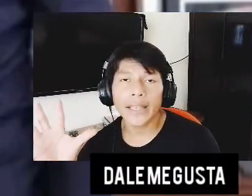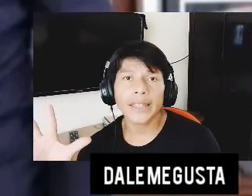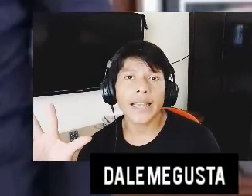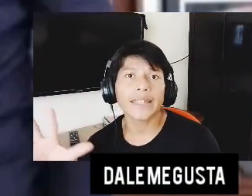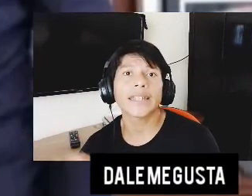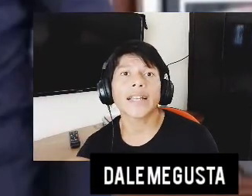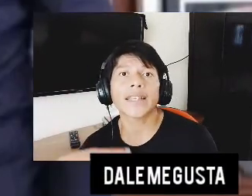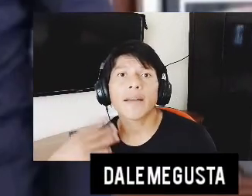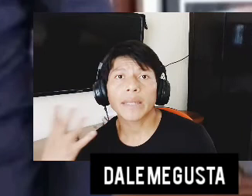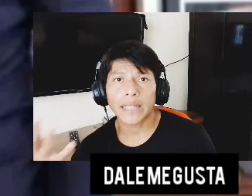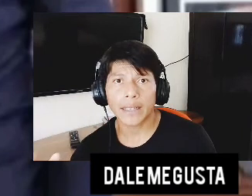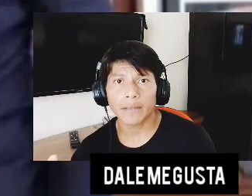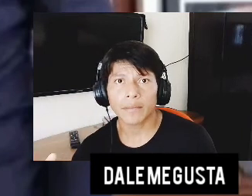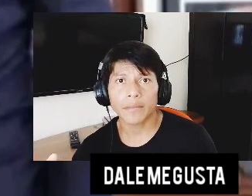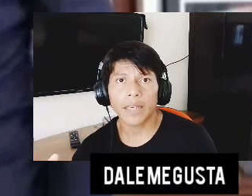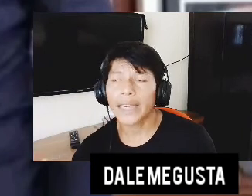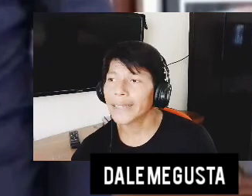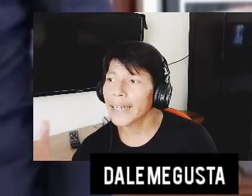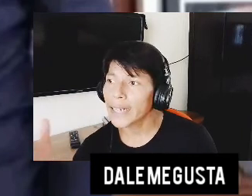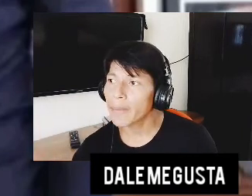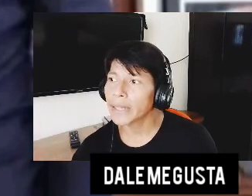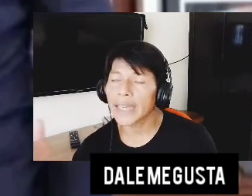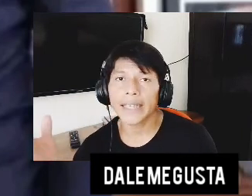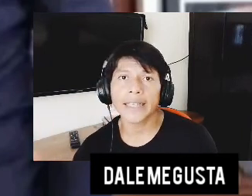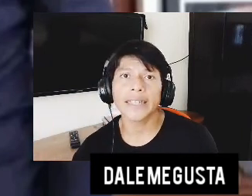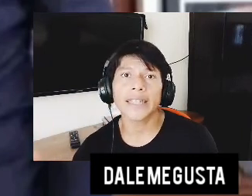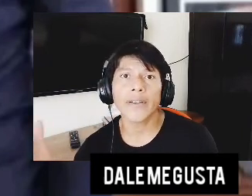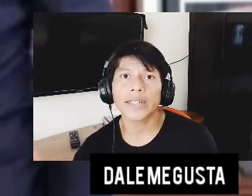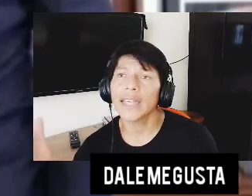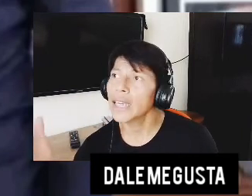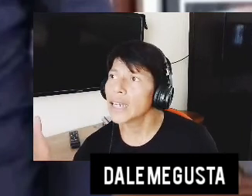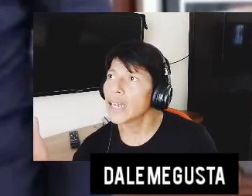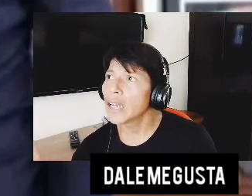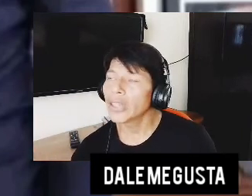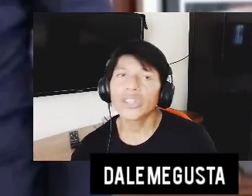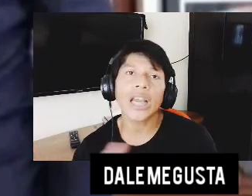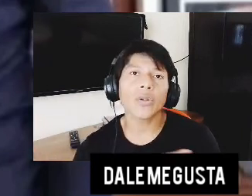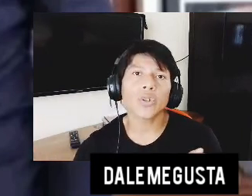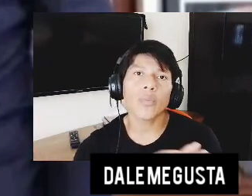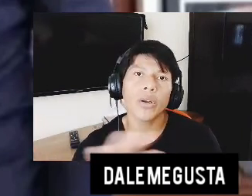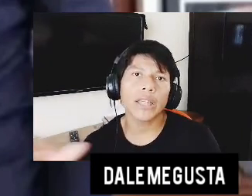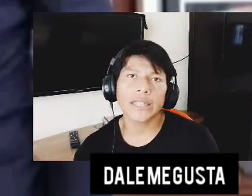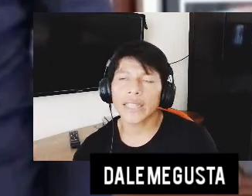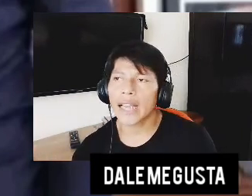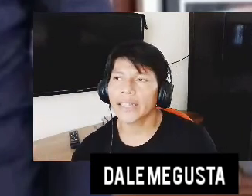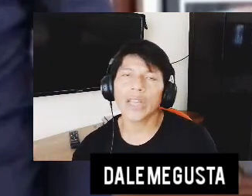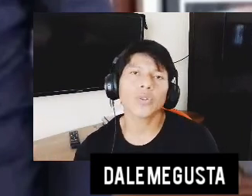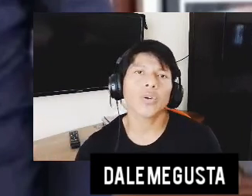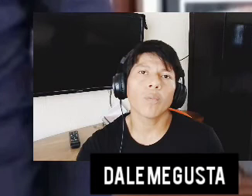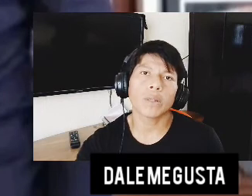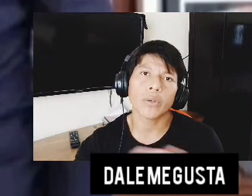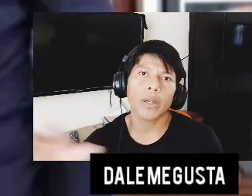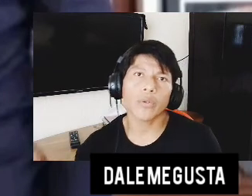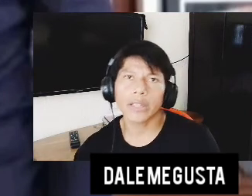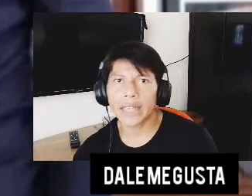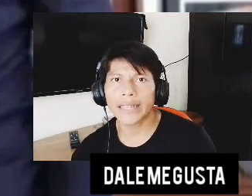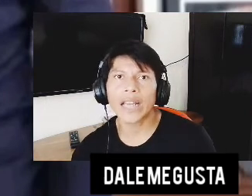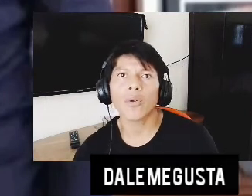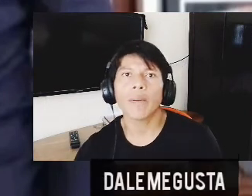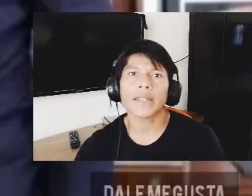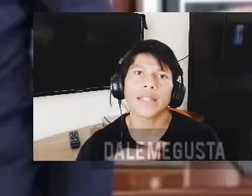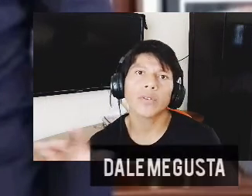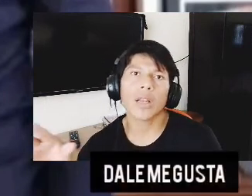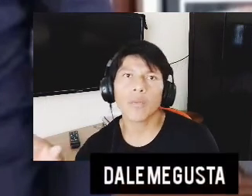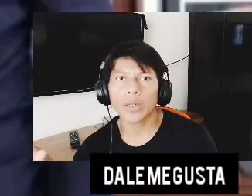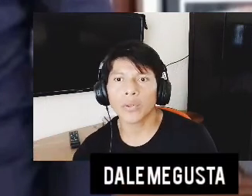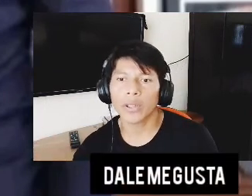que debería de hacer es quitarse la máscara. Quitarse la máscara y decir, ¿sabes qué? Ya no soy morenista, ya no soy López Obradorista, ya